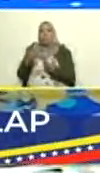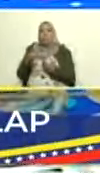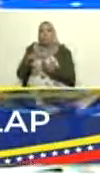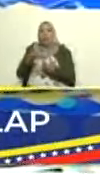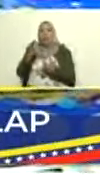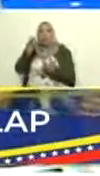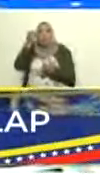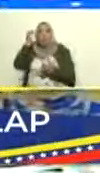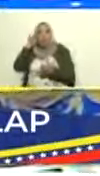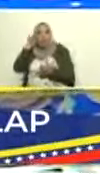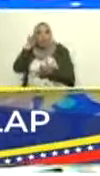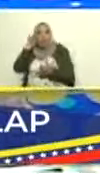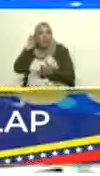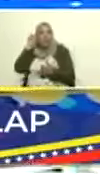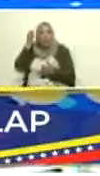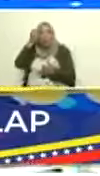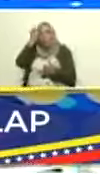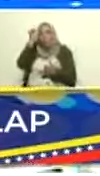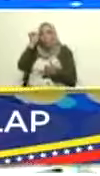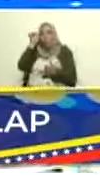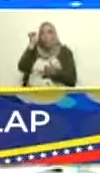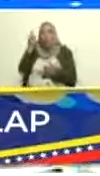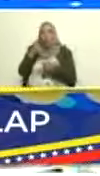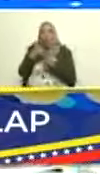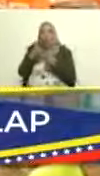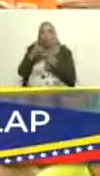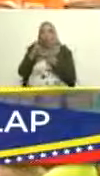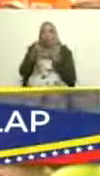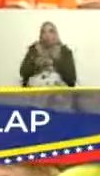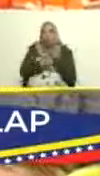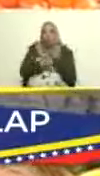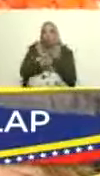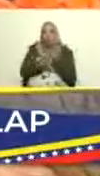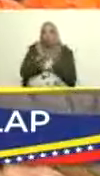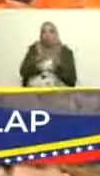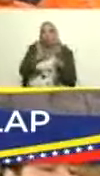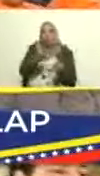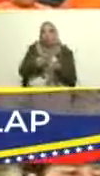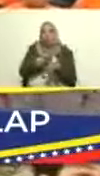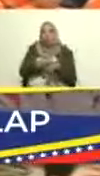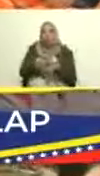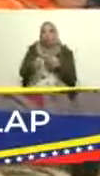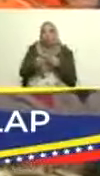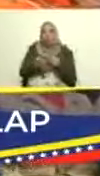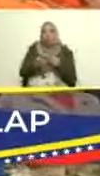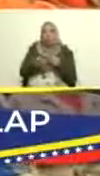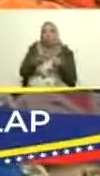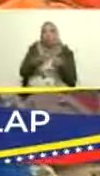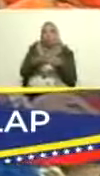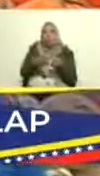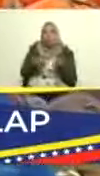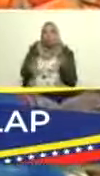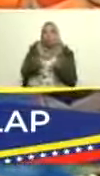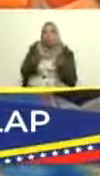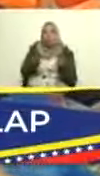apellidos saboteando por debajo, pidiendo sanciones contra los CLAP. Y nos detuvieron.